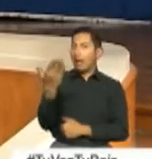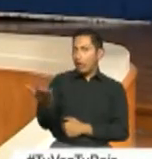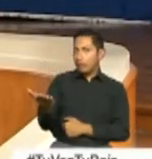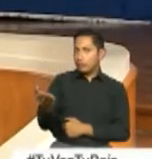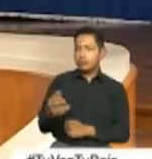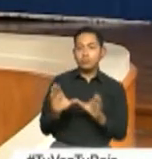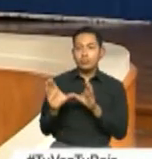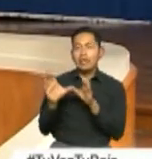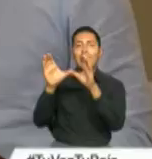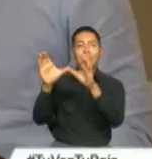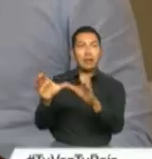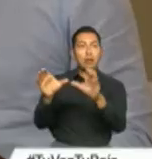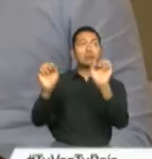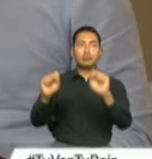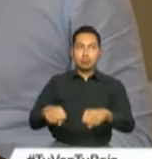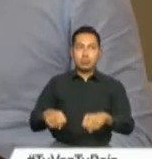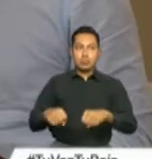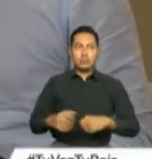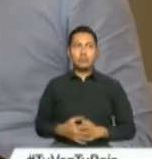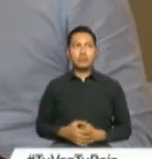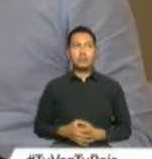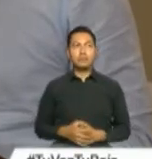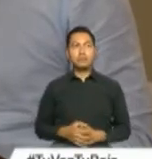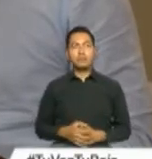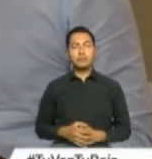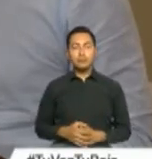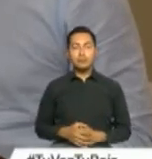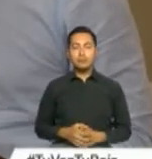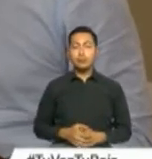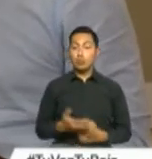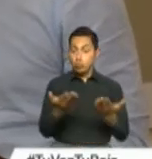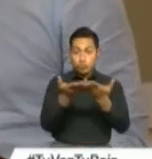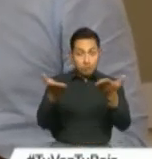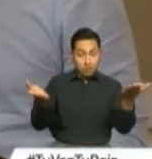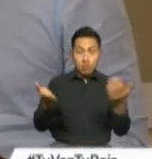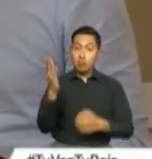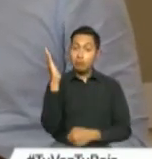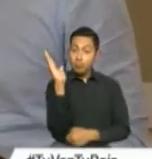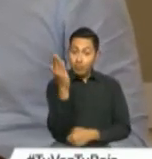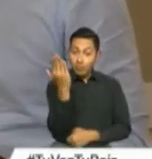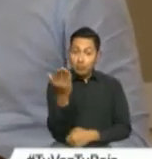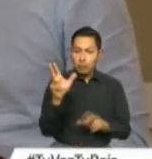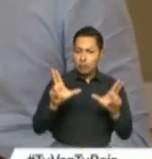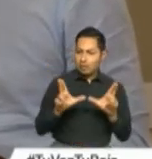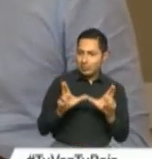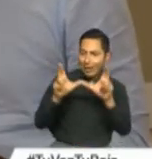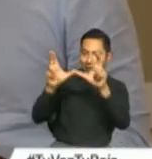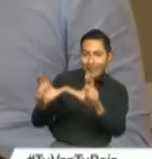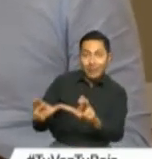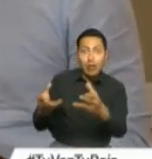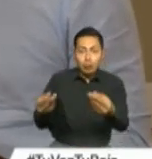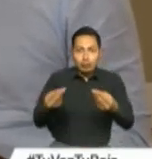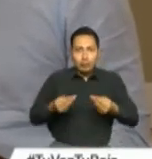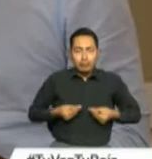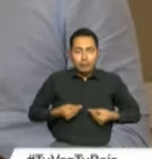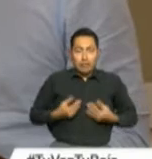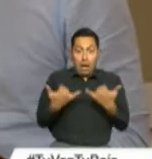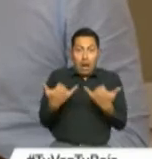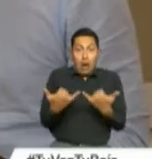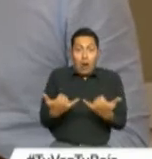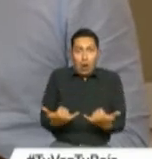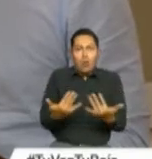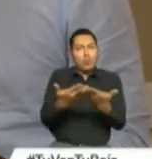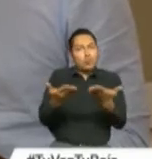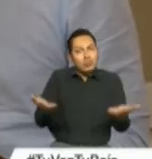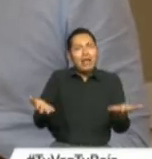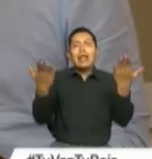organismos certificadores. Educadoras y educadores que hoy reciben sus certificados y certificaciones, ustedes ya